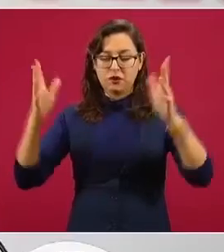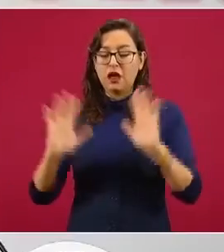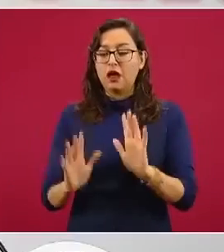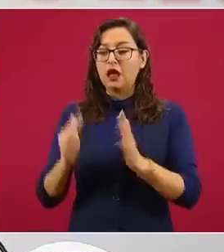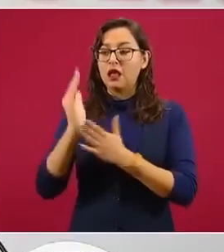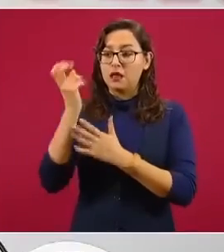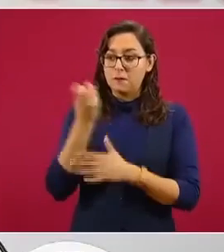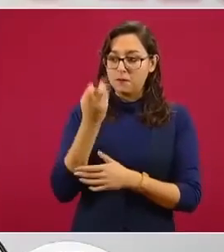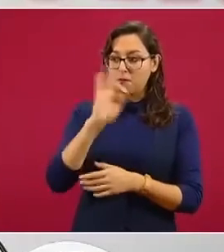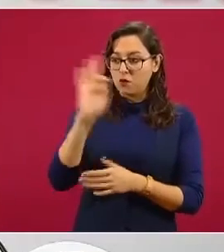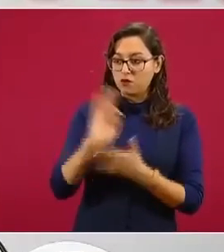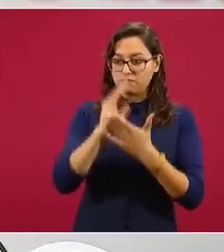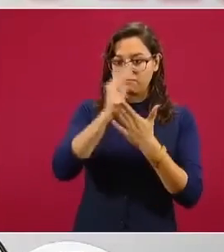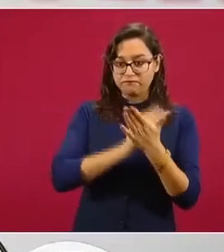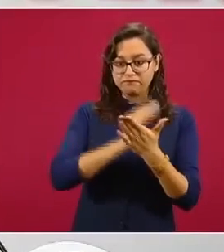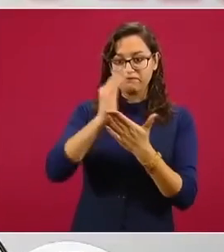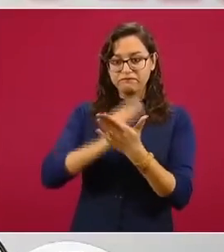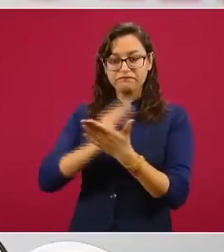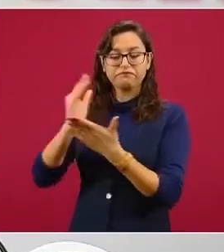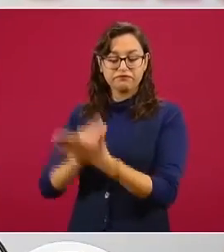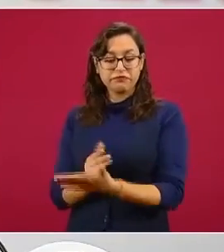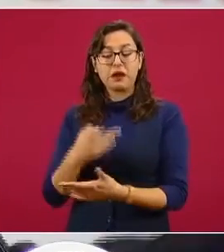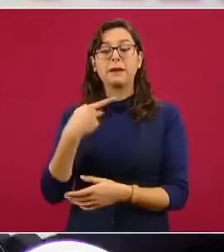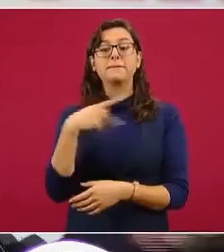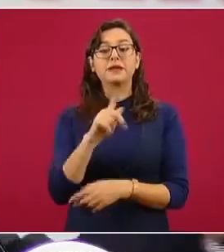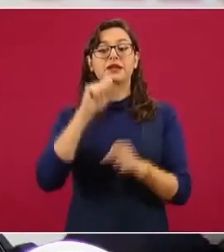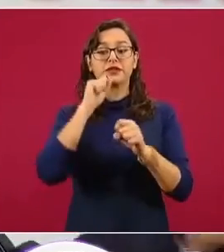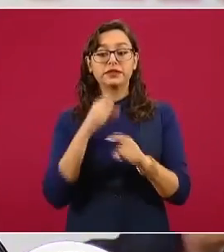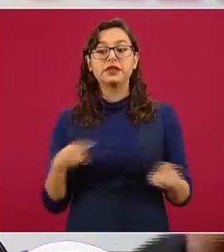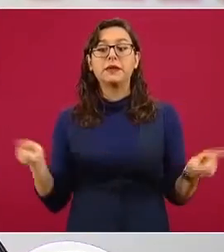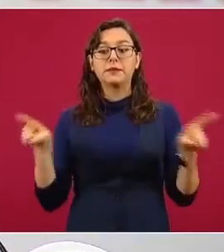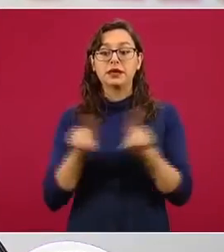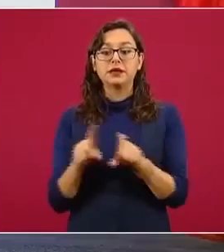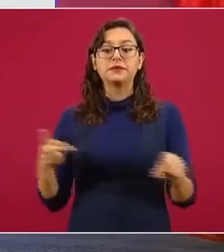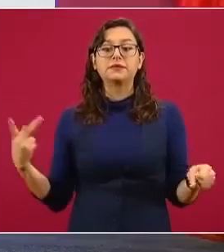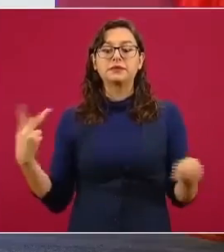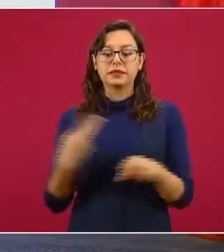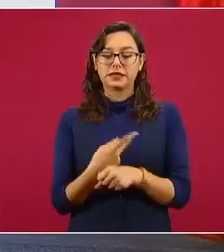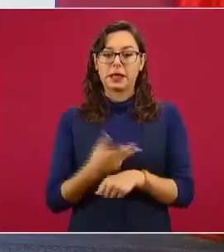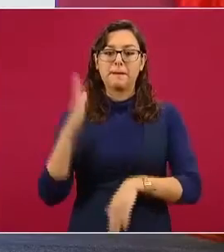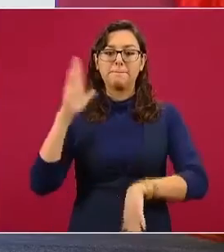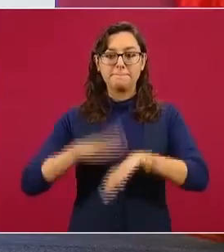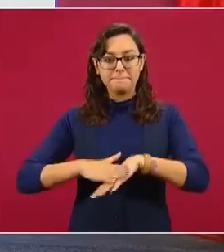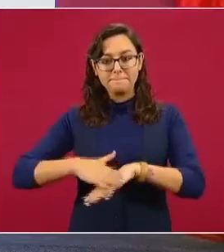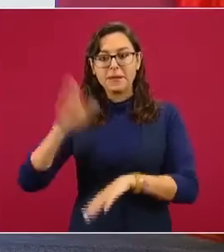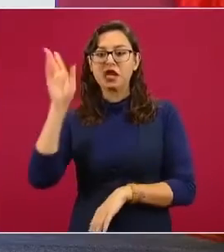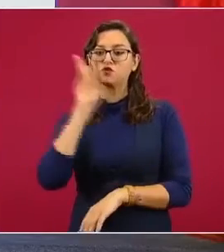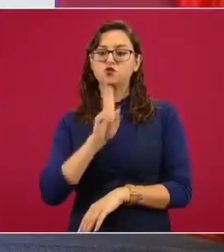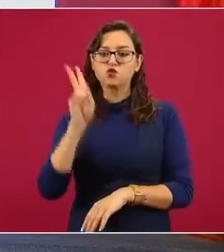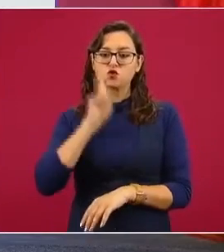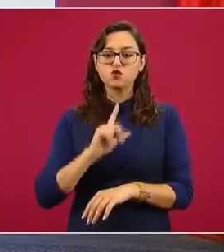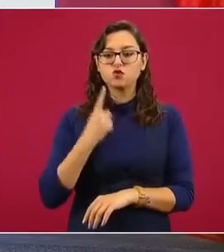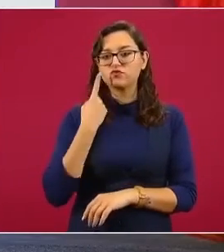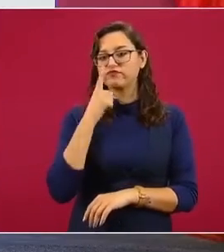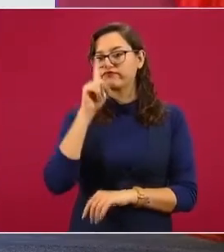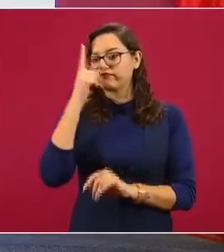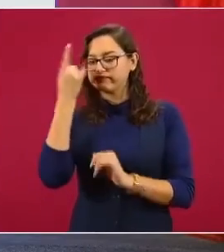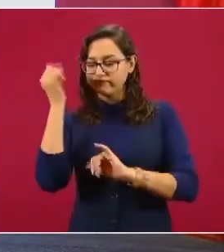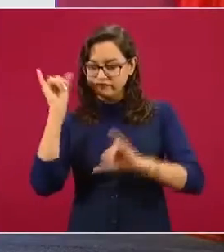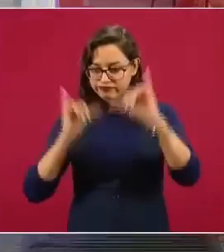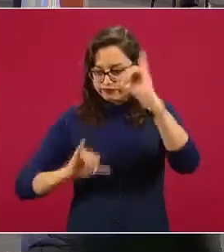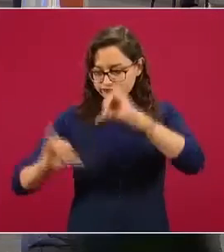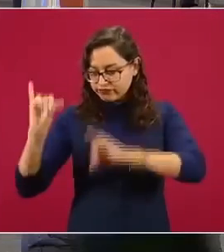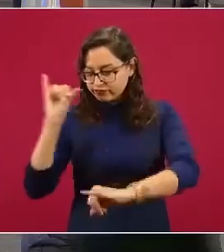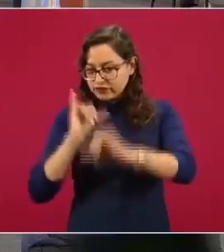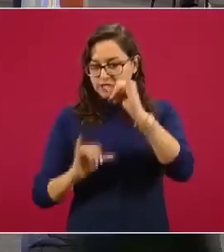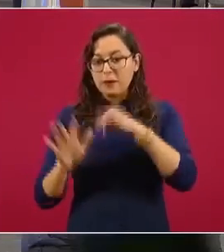de positividad, pero en buena medida tiene que ver también con que se hace una mayor cantidad de pruebas en el territorio de la